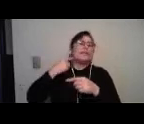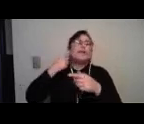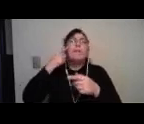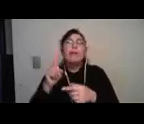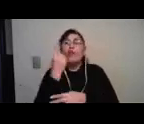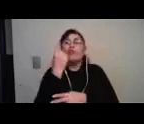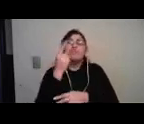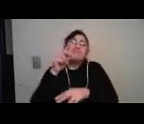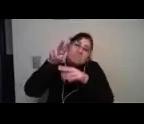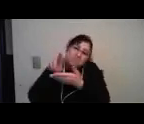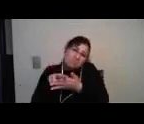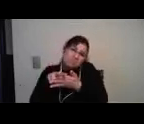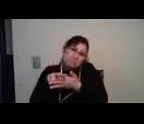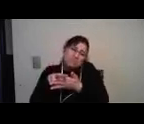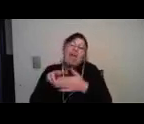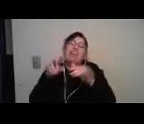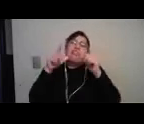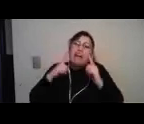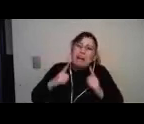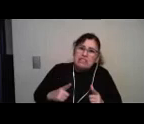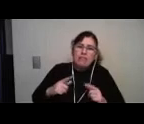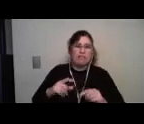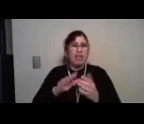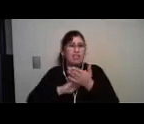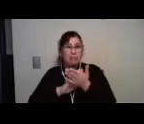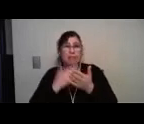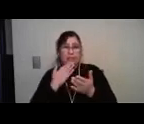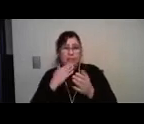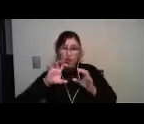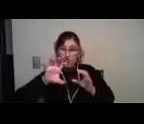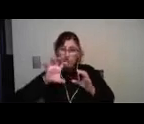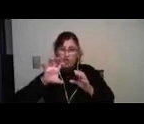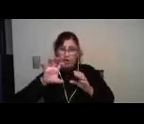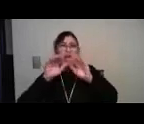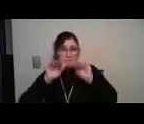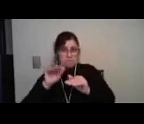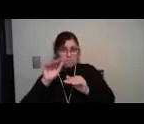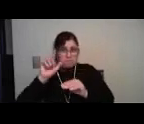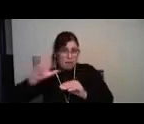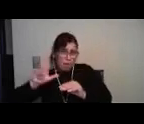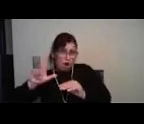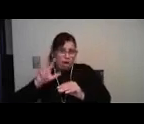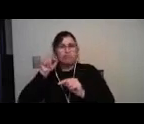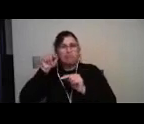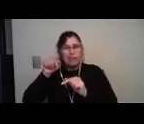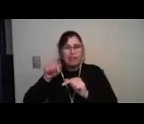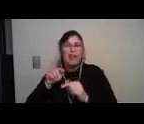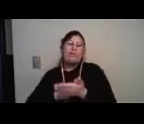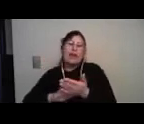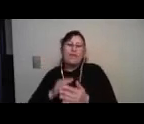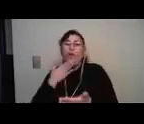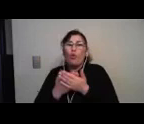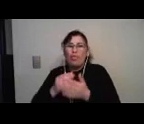va a afectar al músculo el glúteo, ciertos flexores de rodilla, ya la persona va a tener imposibilidad para afectar,